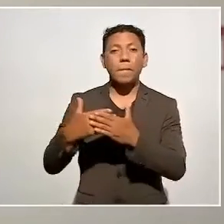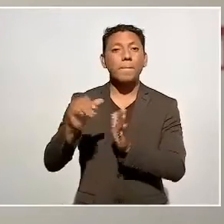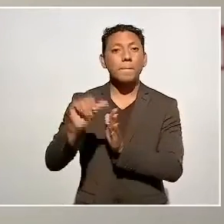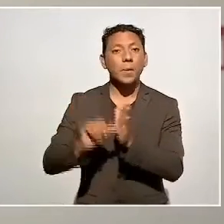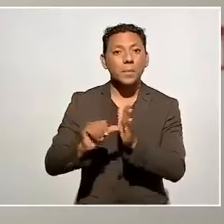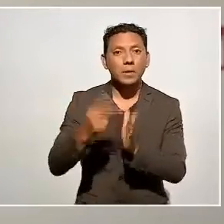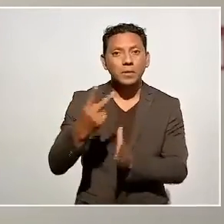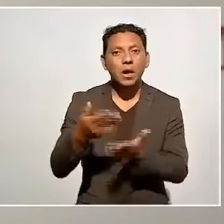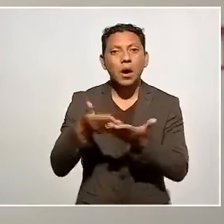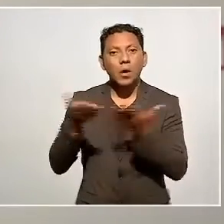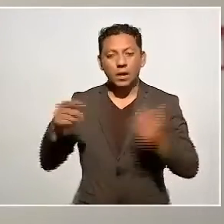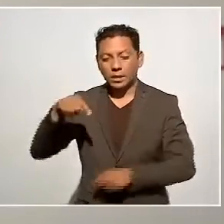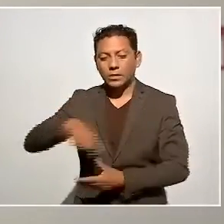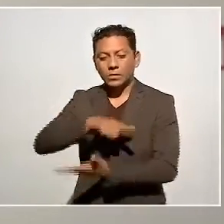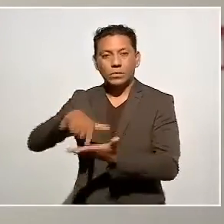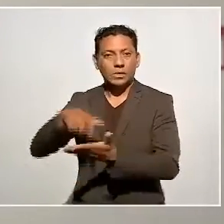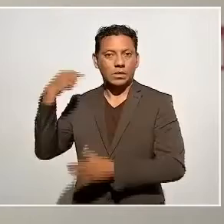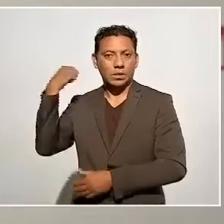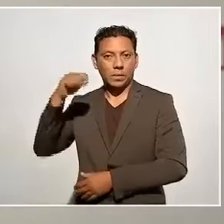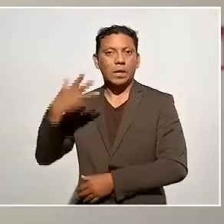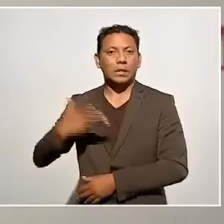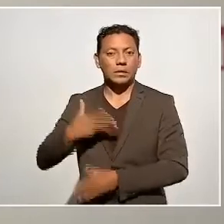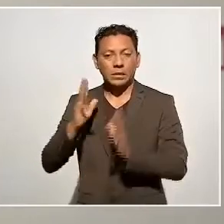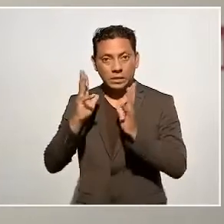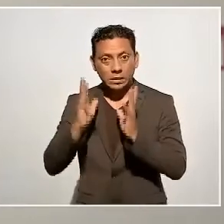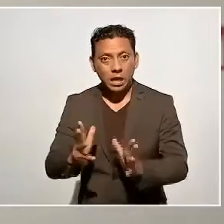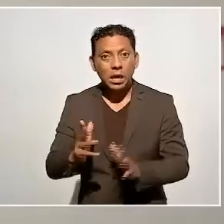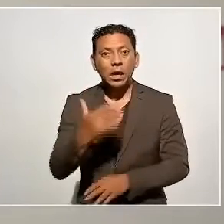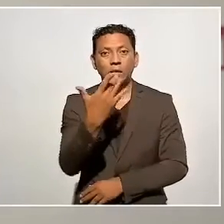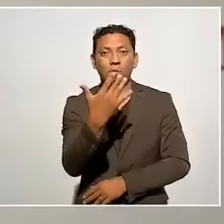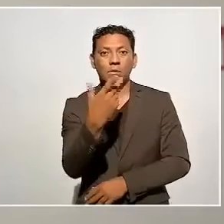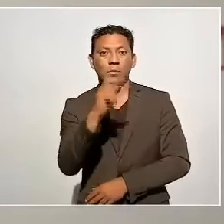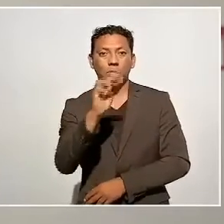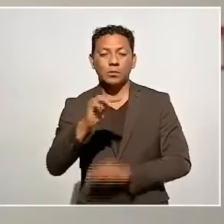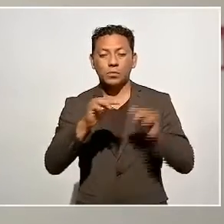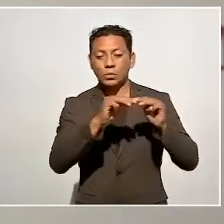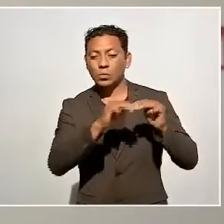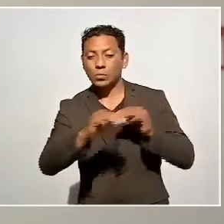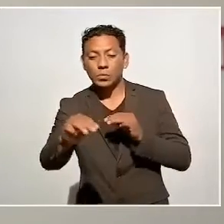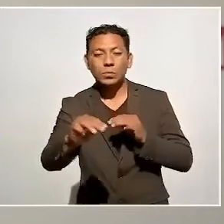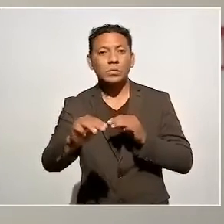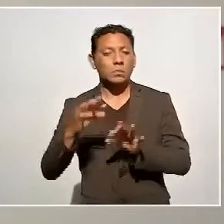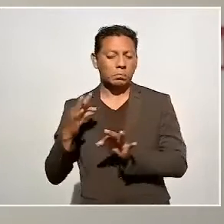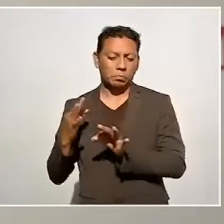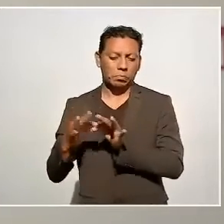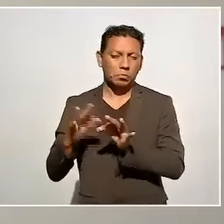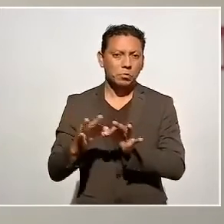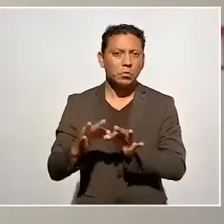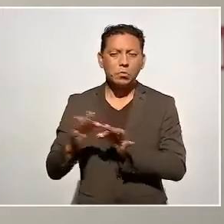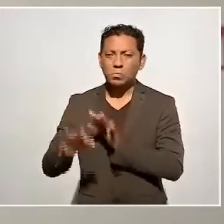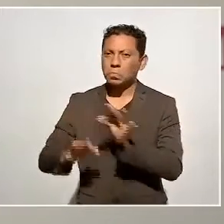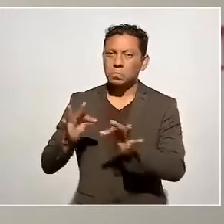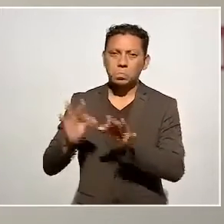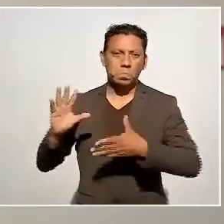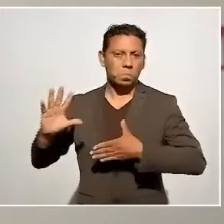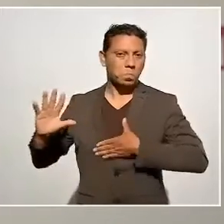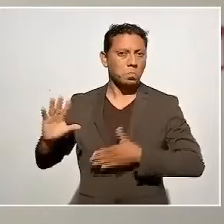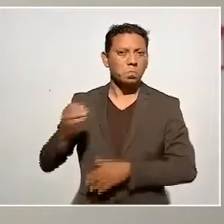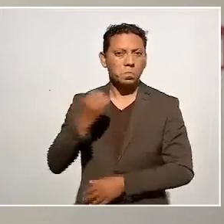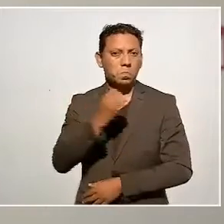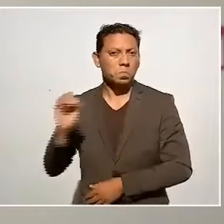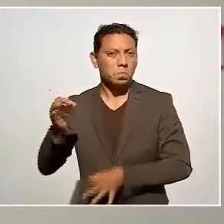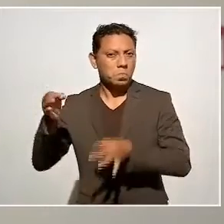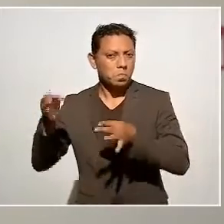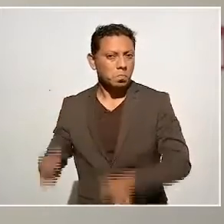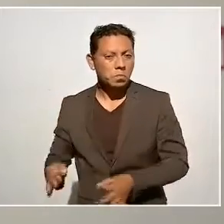esta vez en Tabasco, tenemos listos casi 50 kilómetros, cumpliendo así el compromiso asumido con usted,